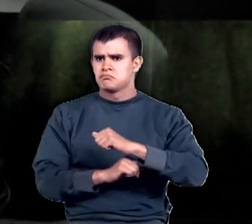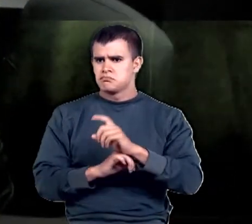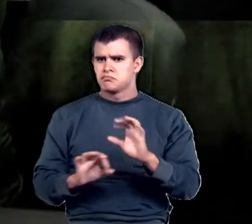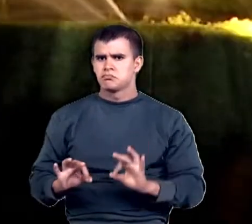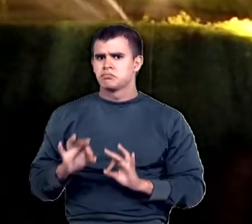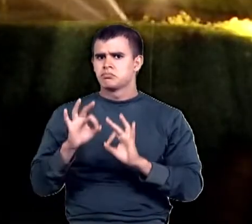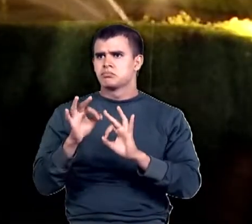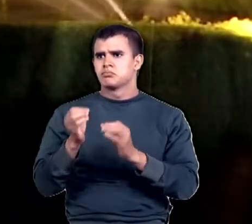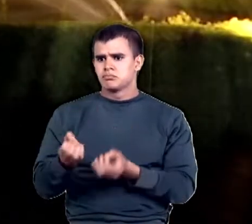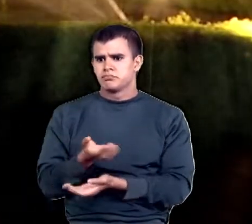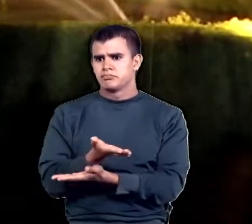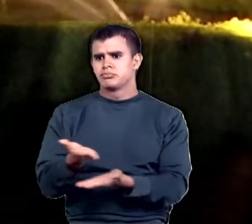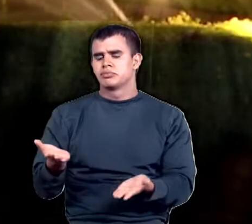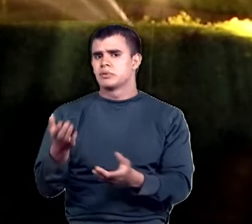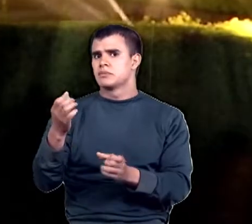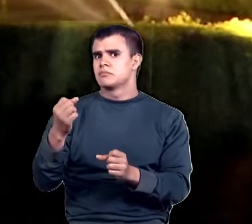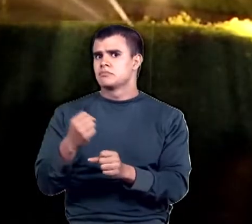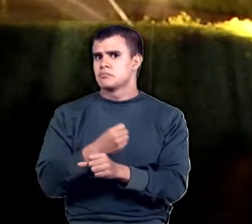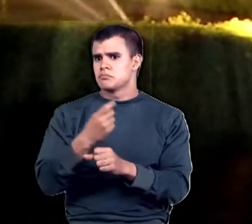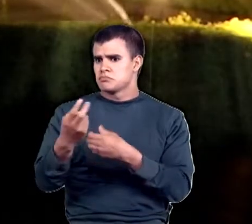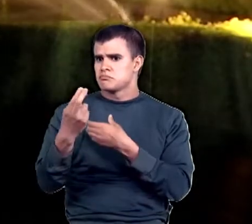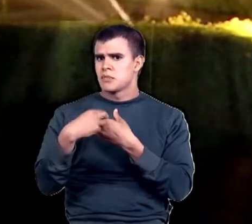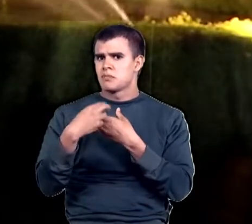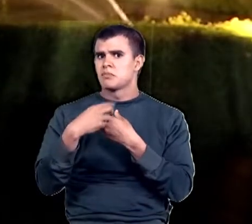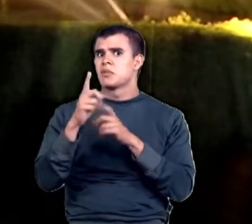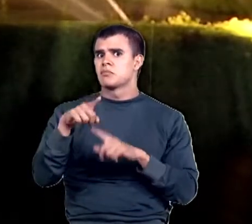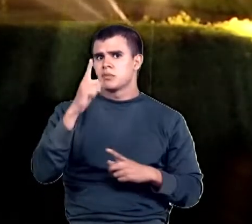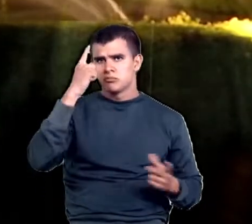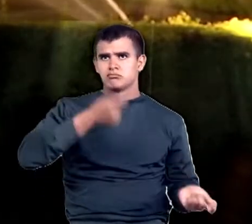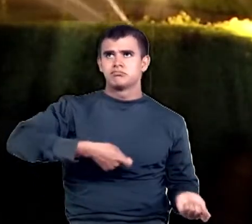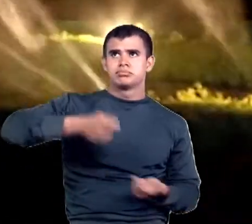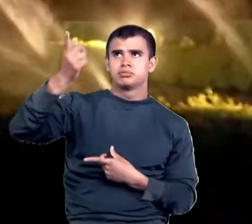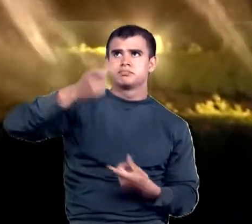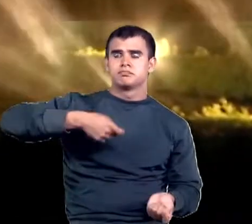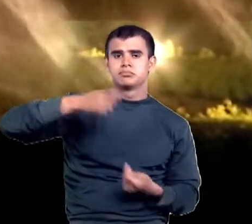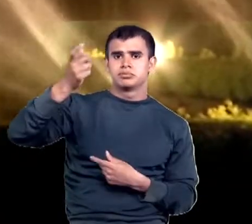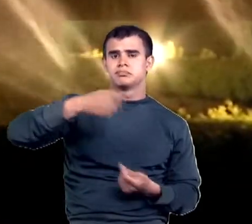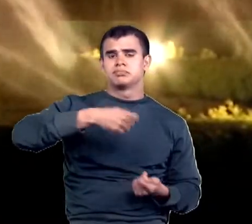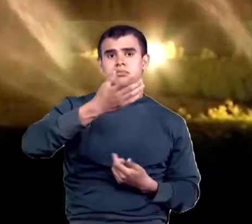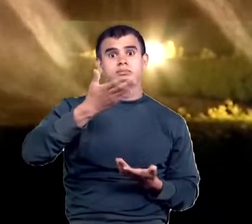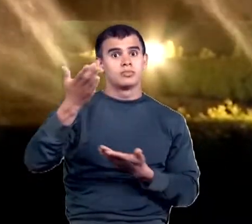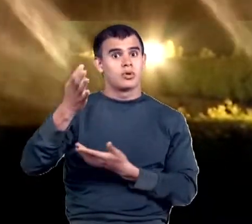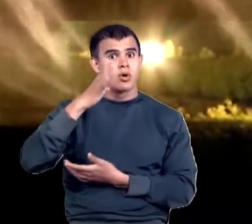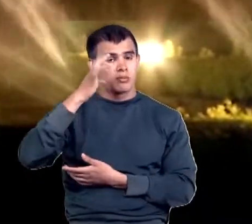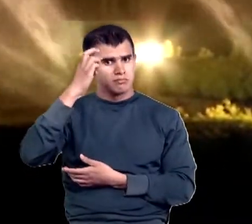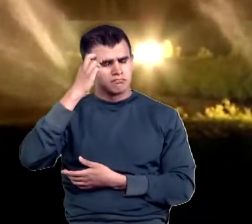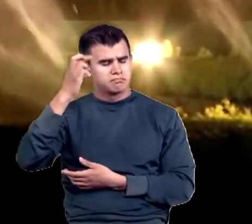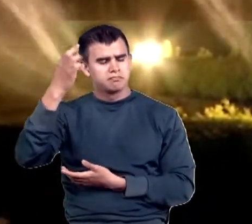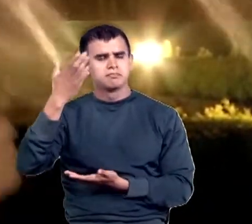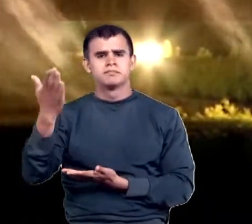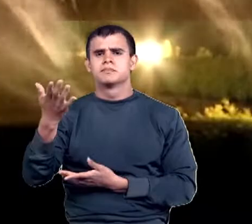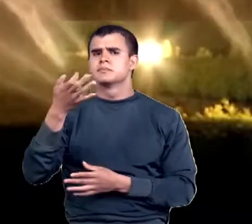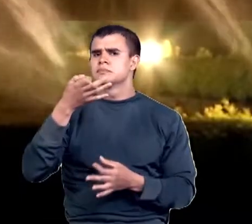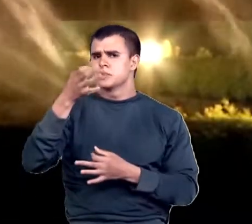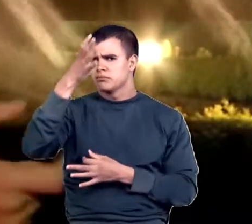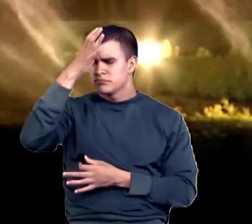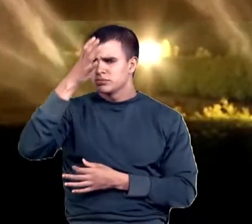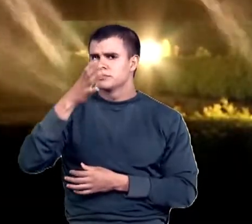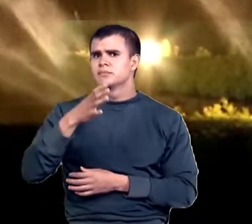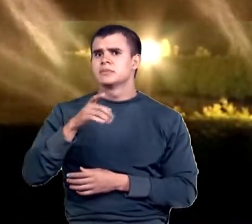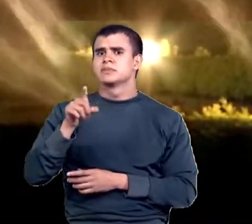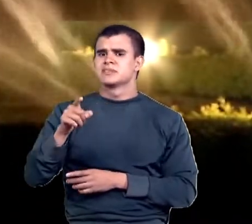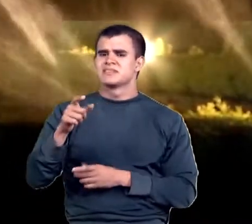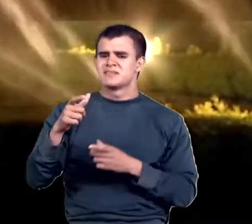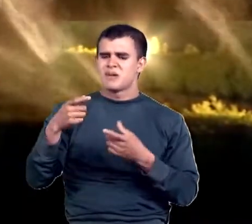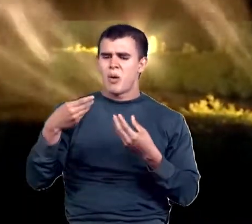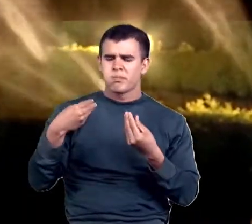el crecimiento del país, generando empleo y divisas también, porque hay muchas de ellas que exportan. El especialista en el tema también enfatizó en el alarmante